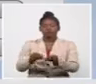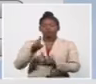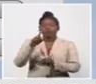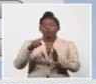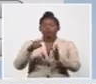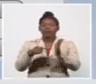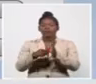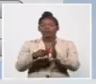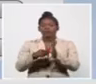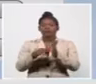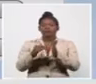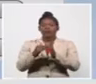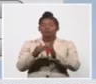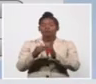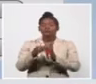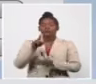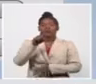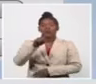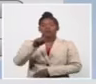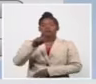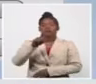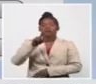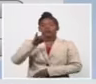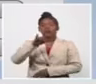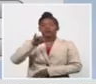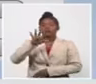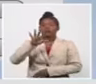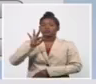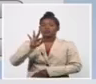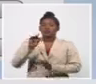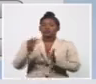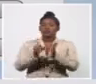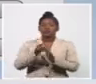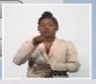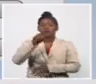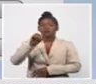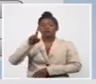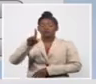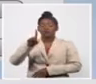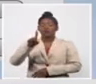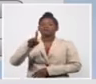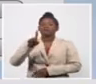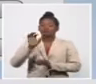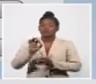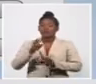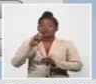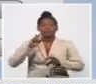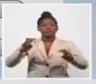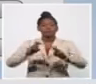1.958.101 muestras estudiadas, de las cuales se han diagnosticado